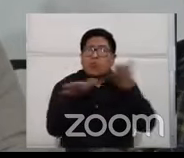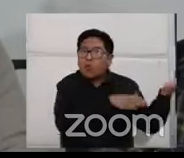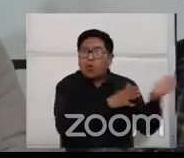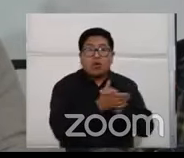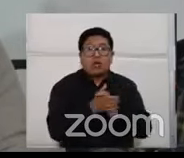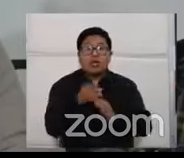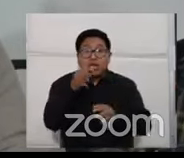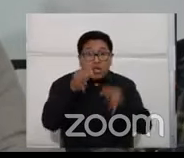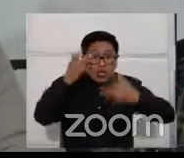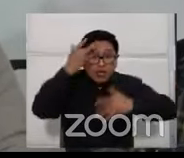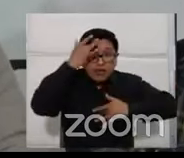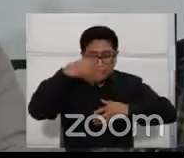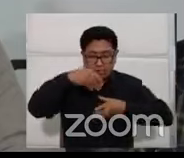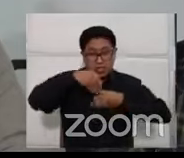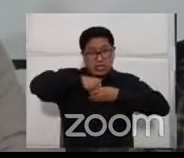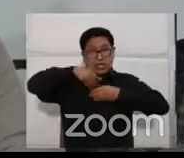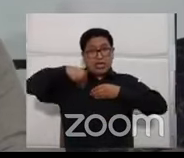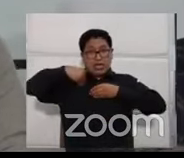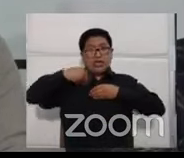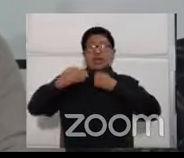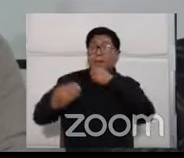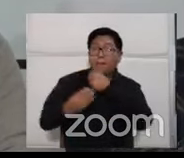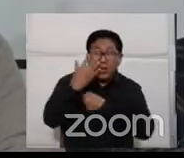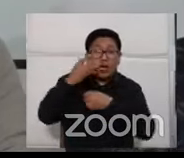y no bajar las defensas